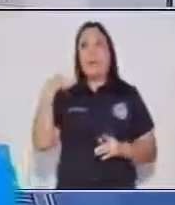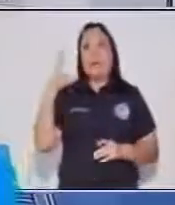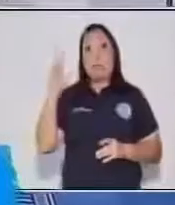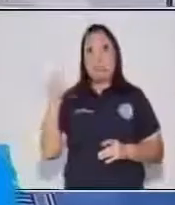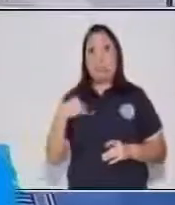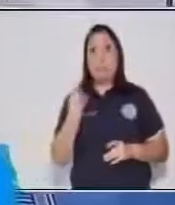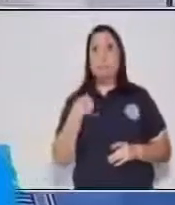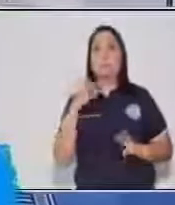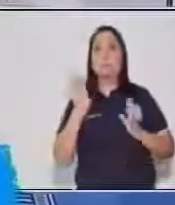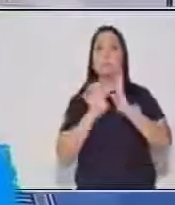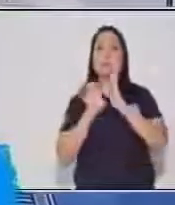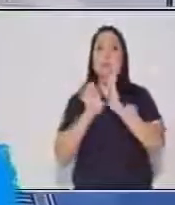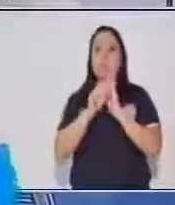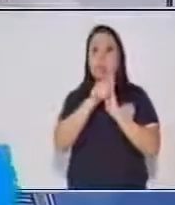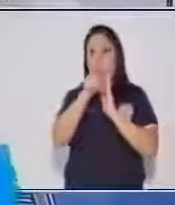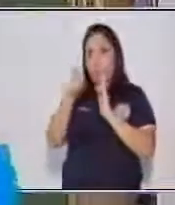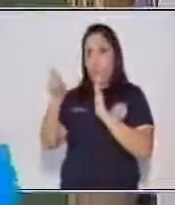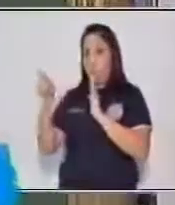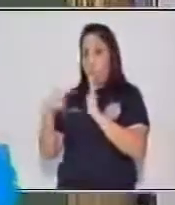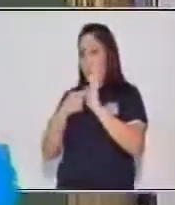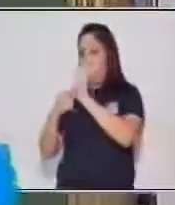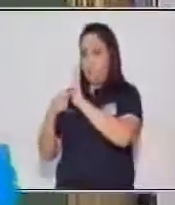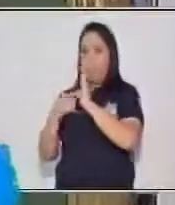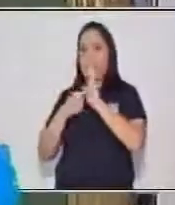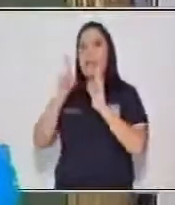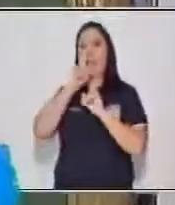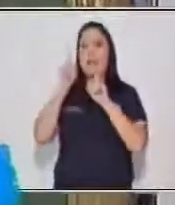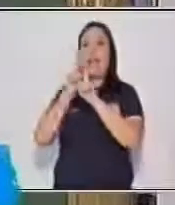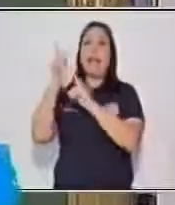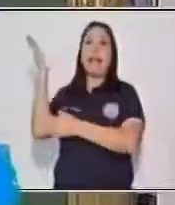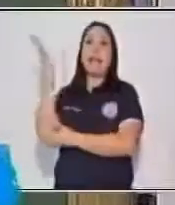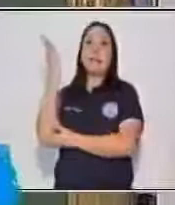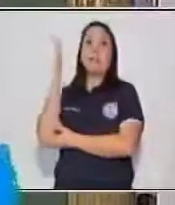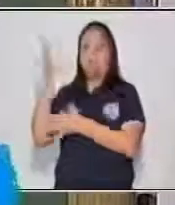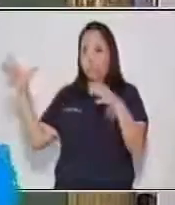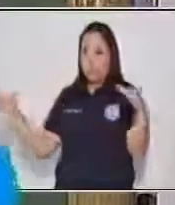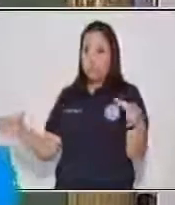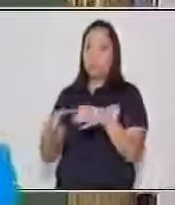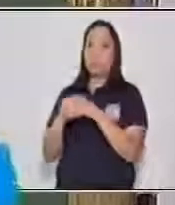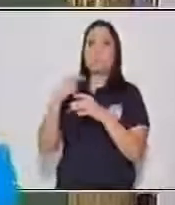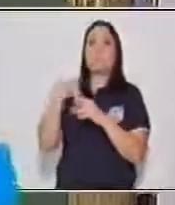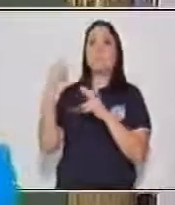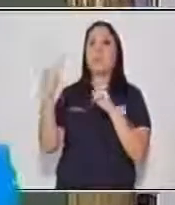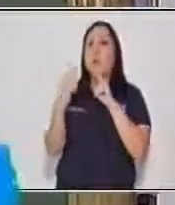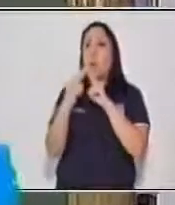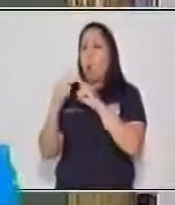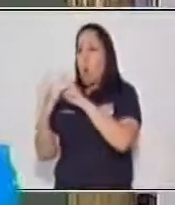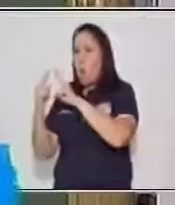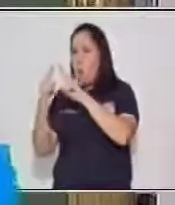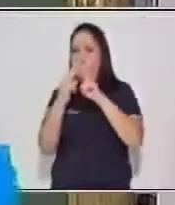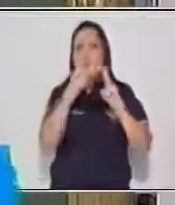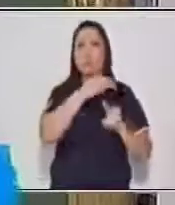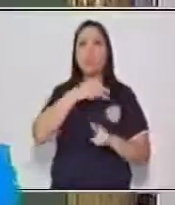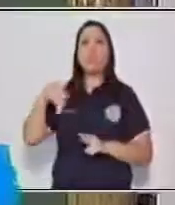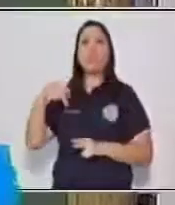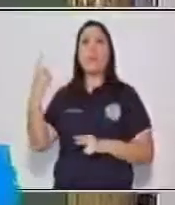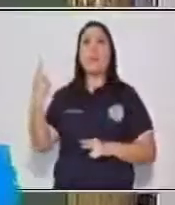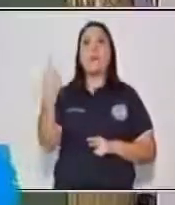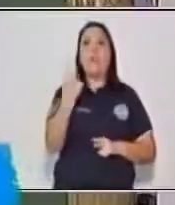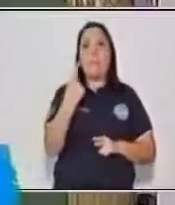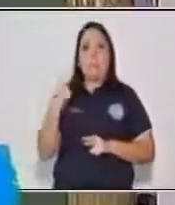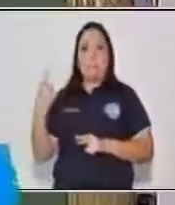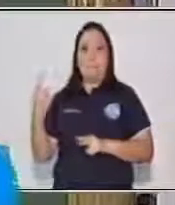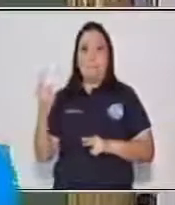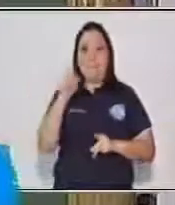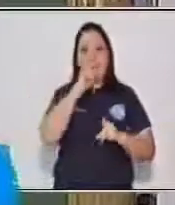parte tú presentas el tema, también si es una exposición grupal, das a conocer el nombre de los integrantes y vas